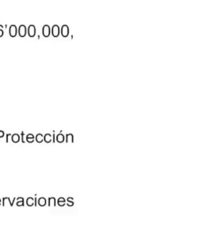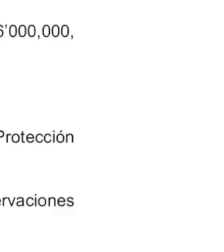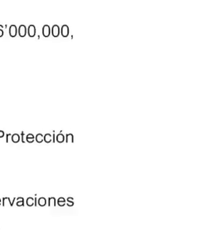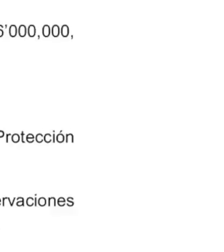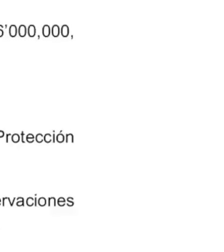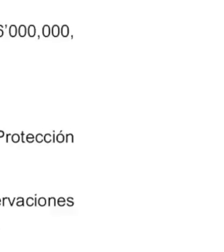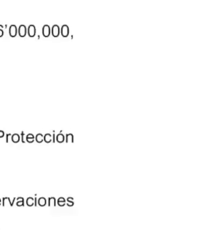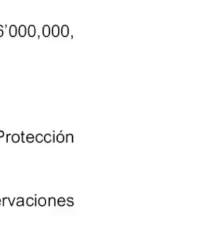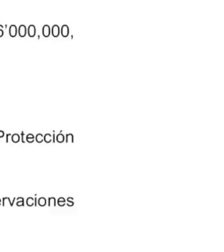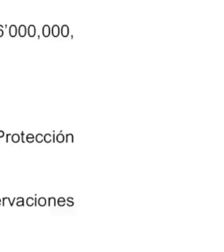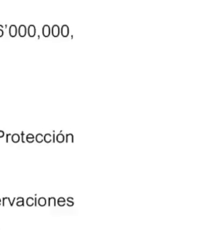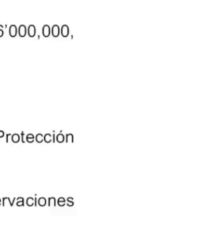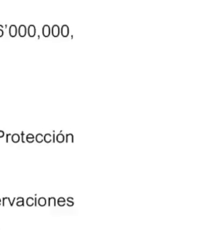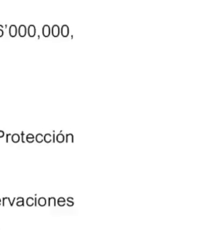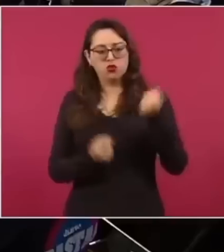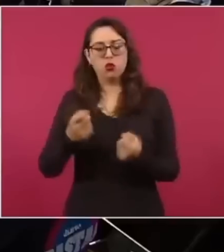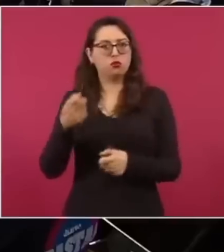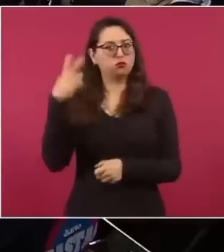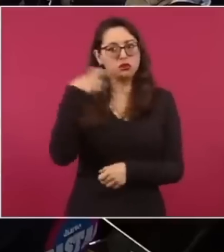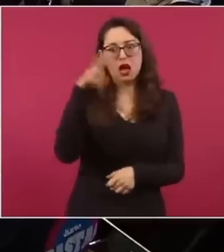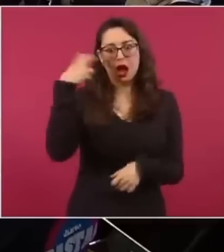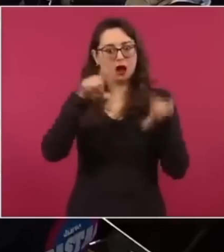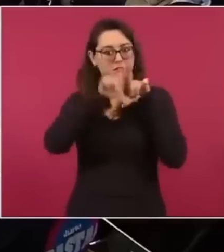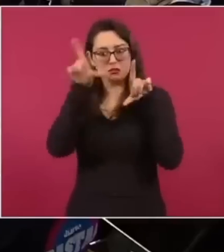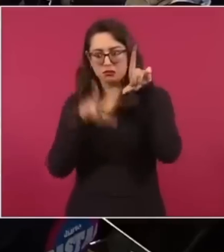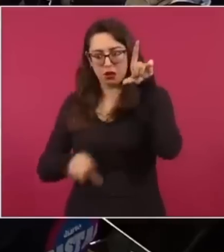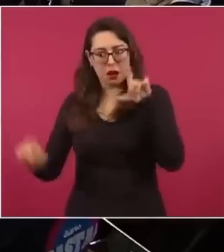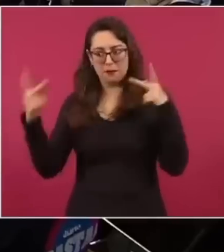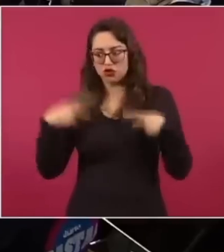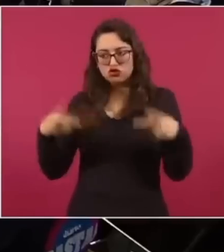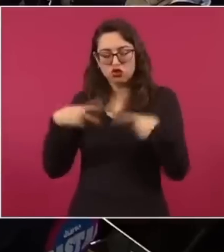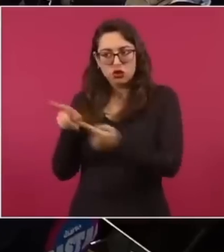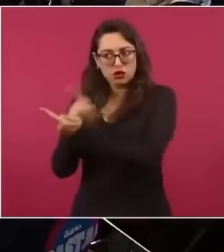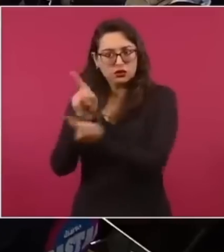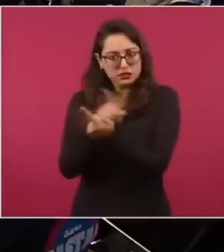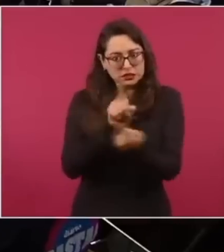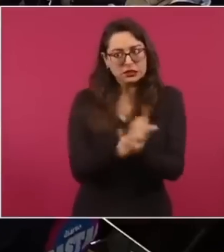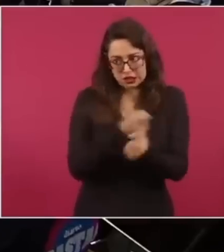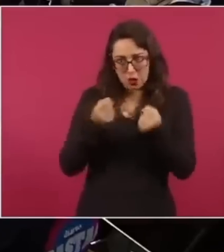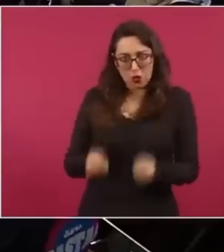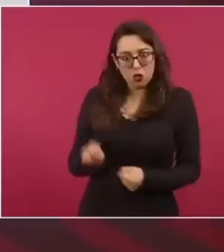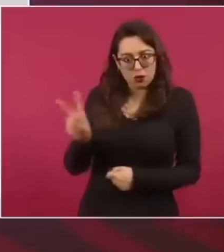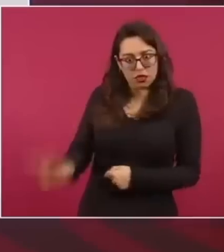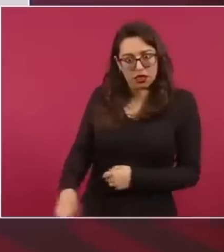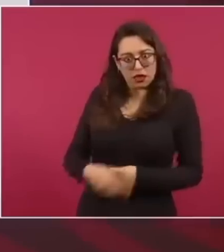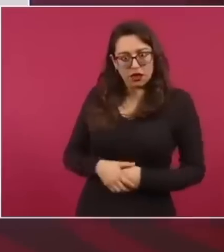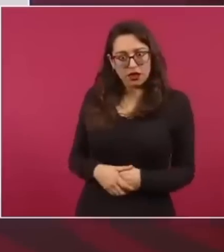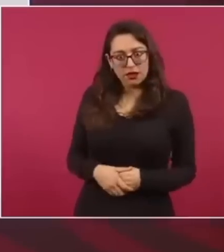mil pesos mensuales, apoyos ilimitados para el pago de viajes en autopistas.